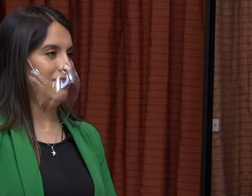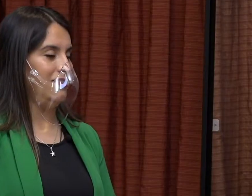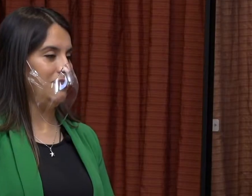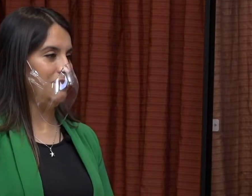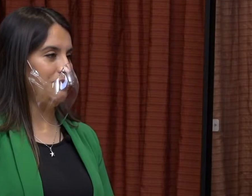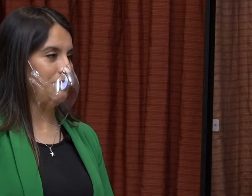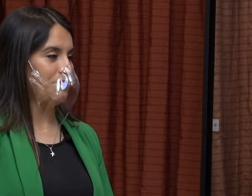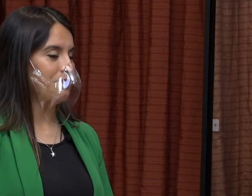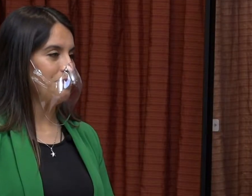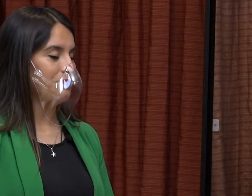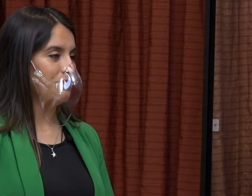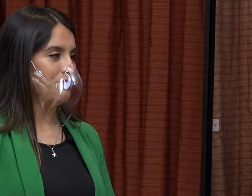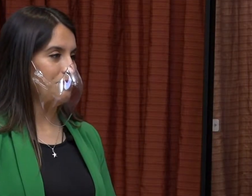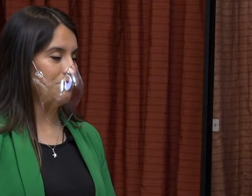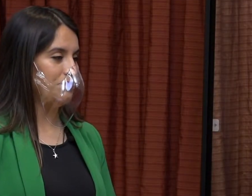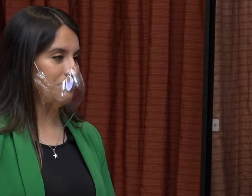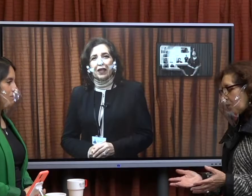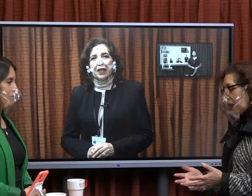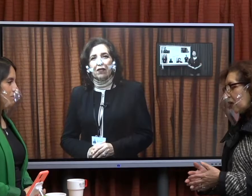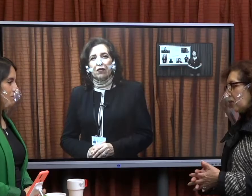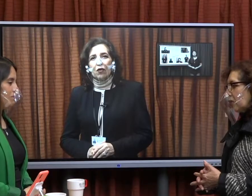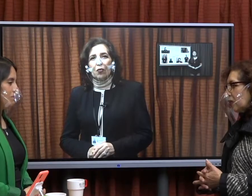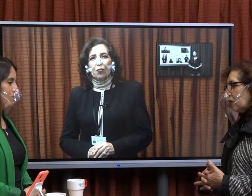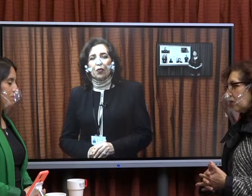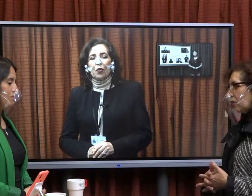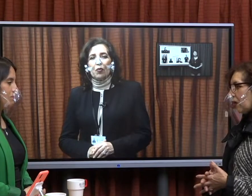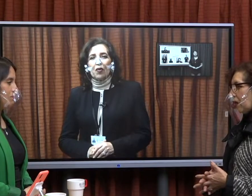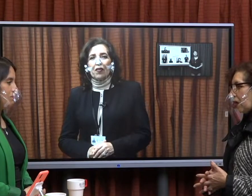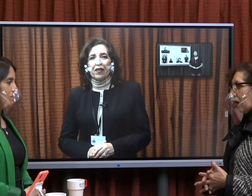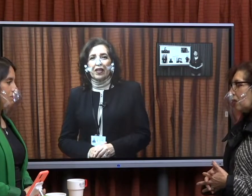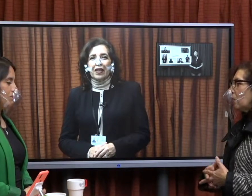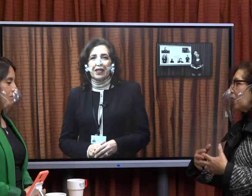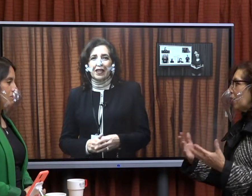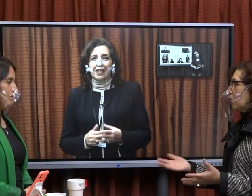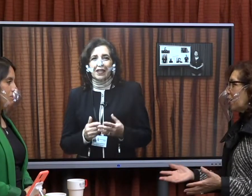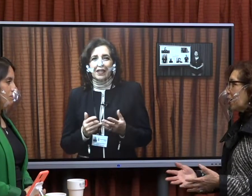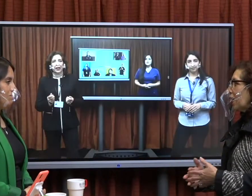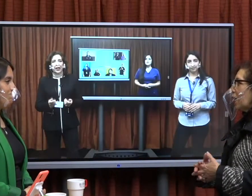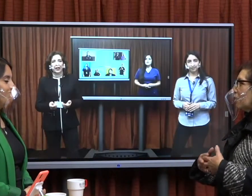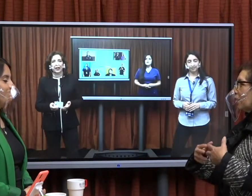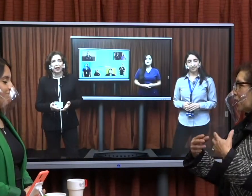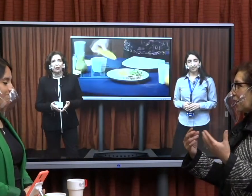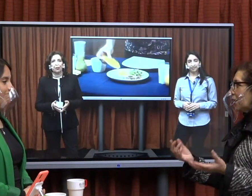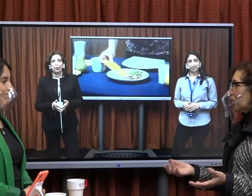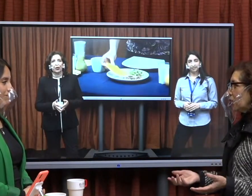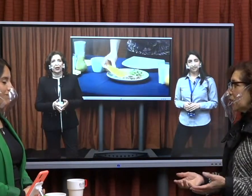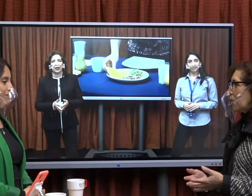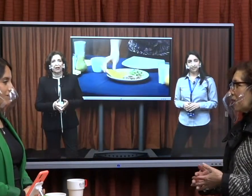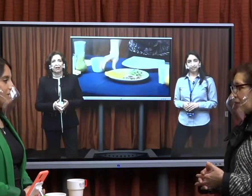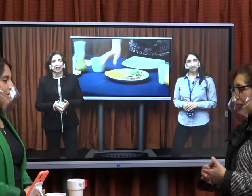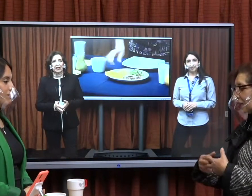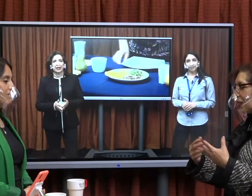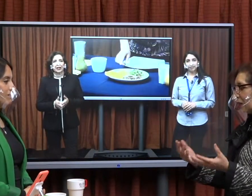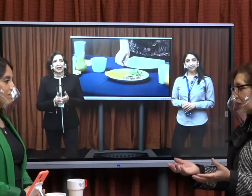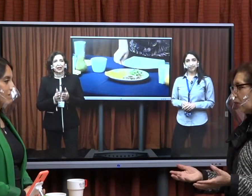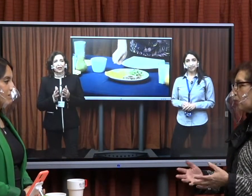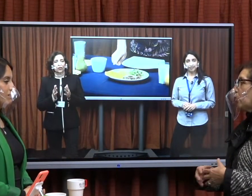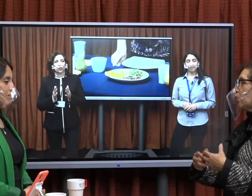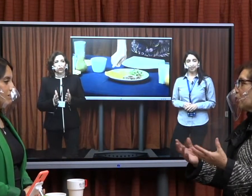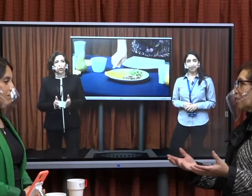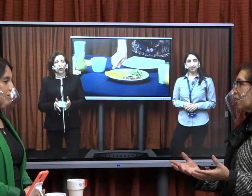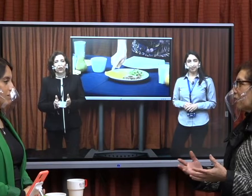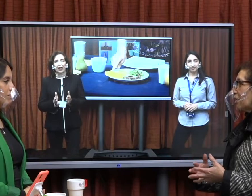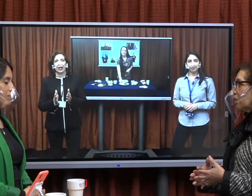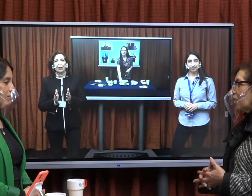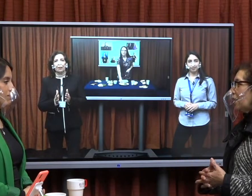niño. Sin lugar a duda, bueno, nos hemos acostumbrado, ¿no es cierto?, a comer la comida rápida, a que todo sea más fácil, de mejor